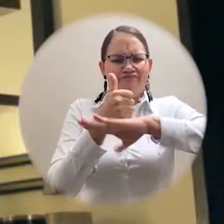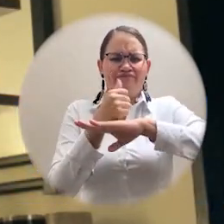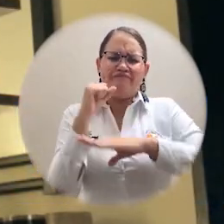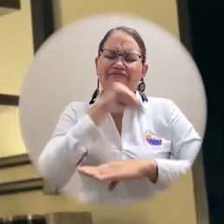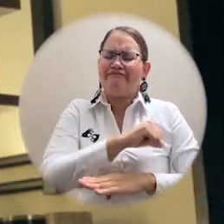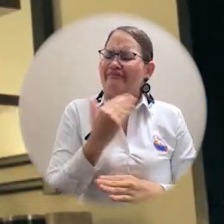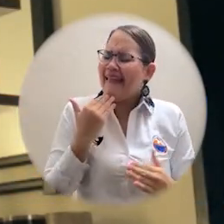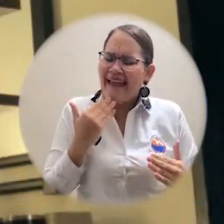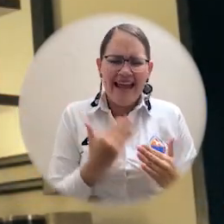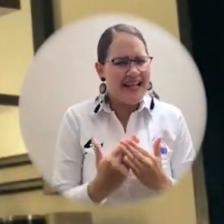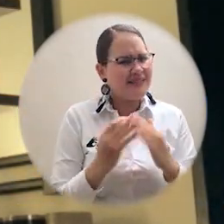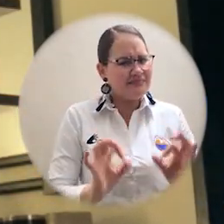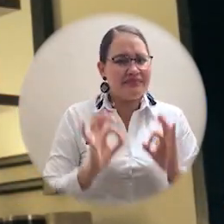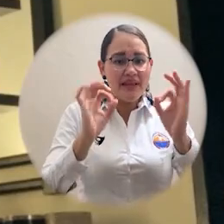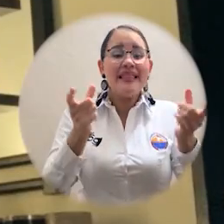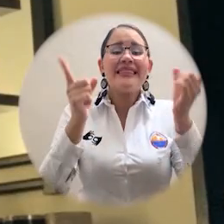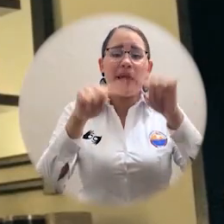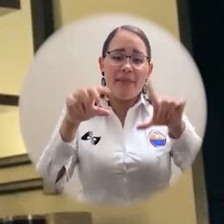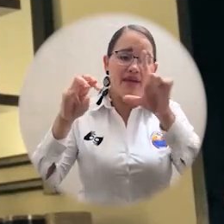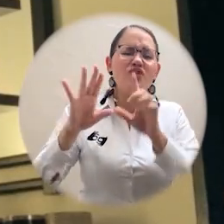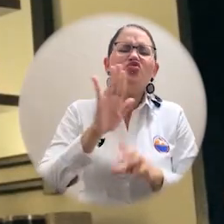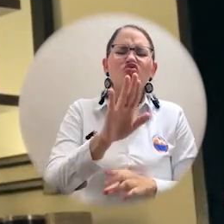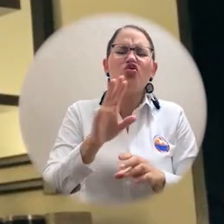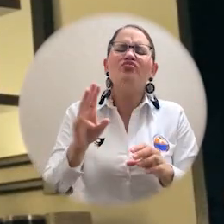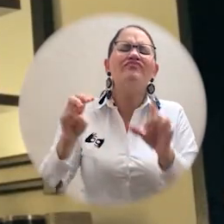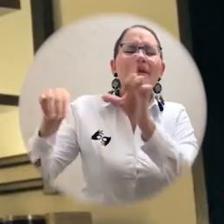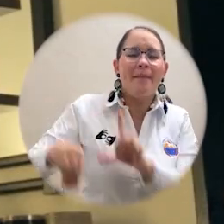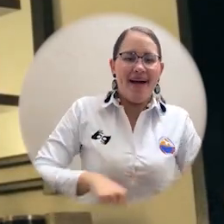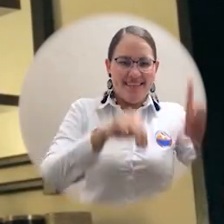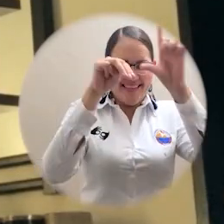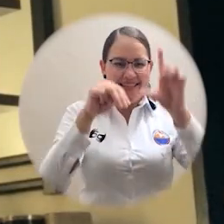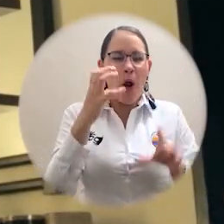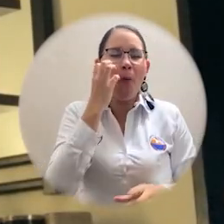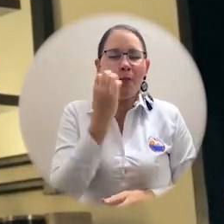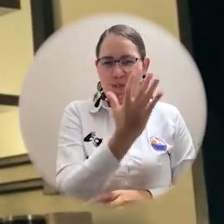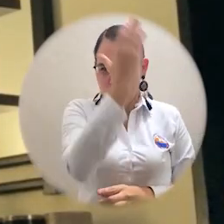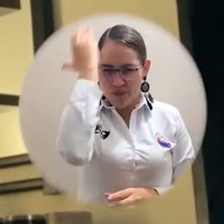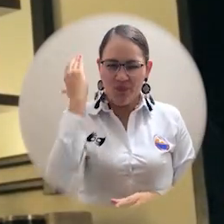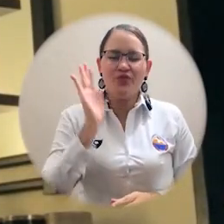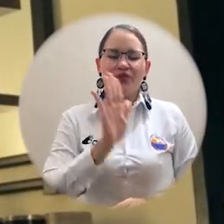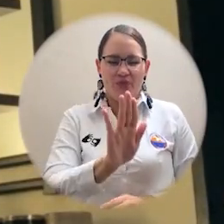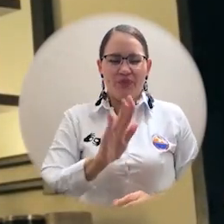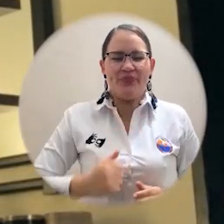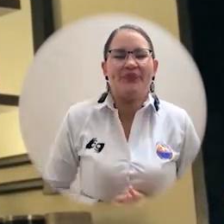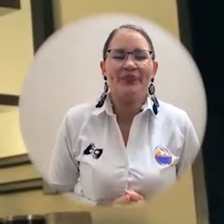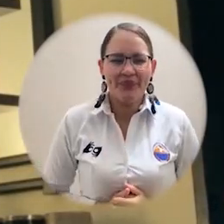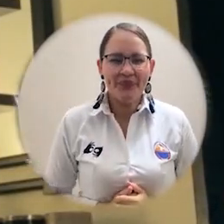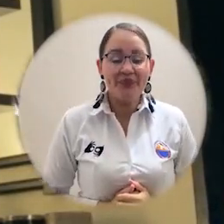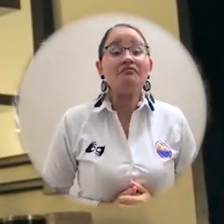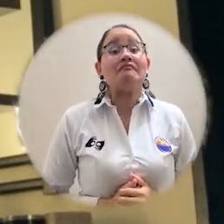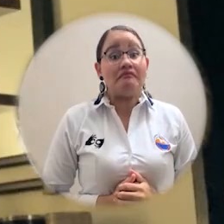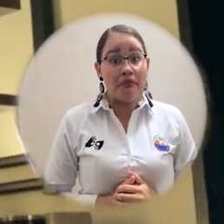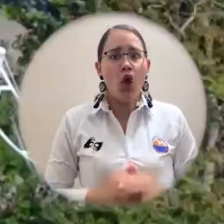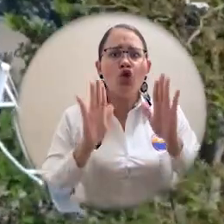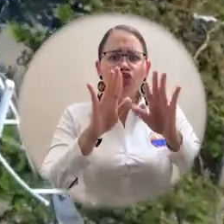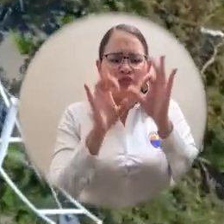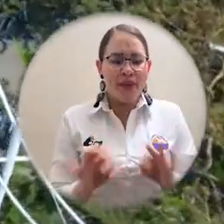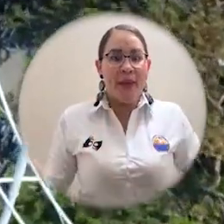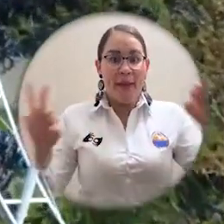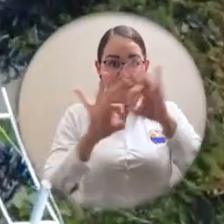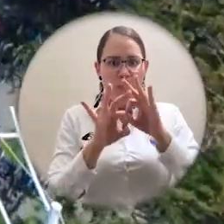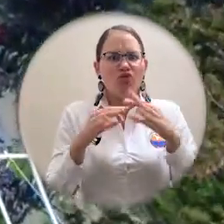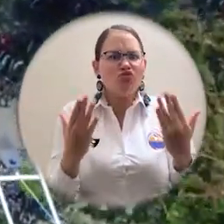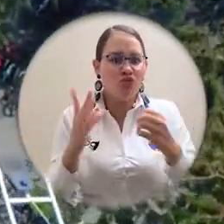doctor Pablo Hernán Vera Salazar y al magíster decano José Manuel Pacheco.